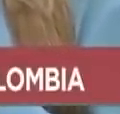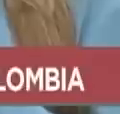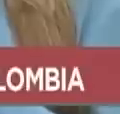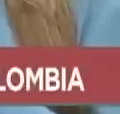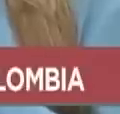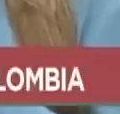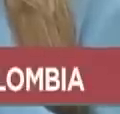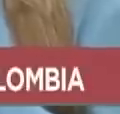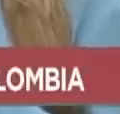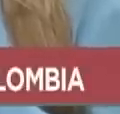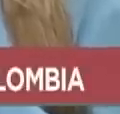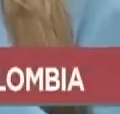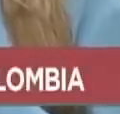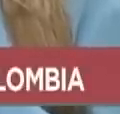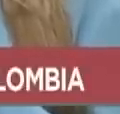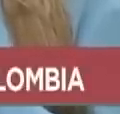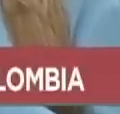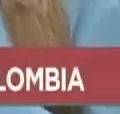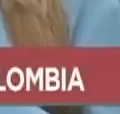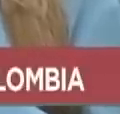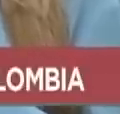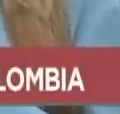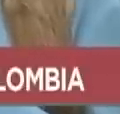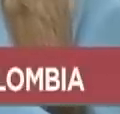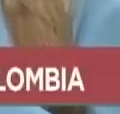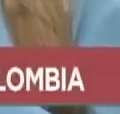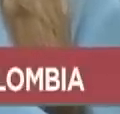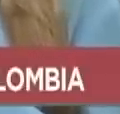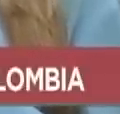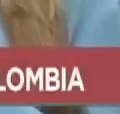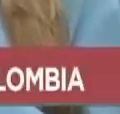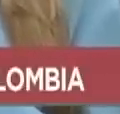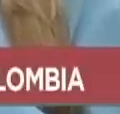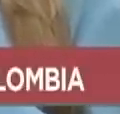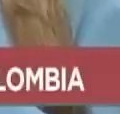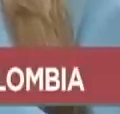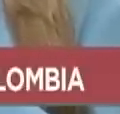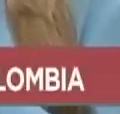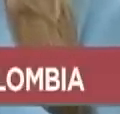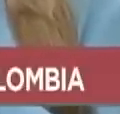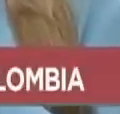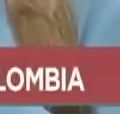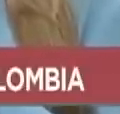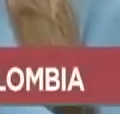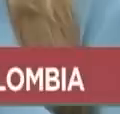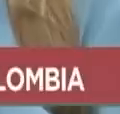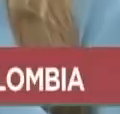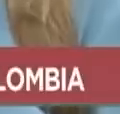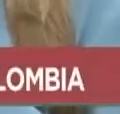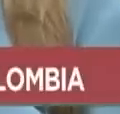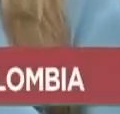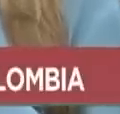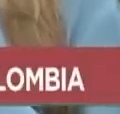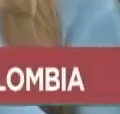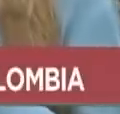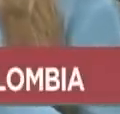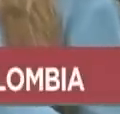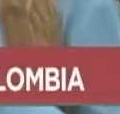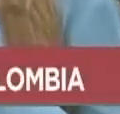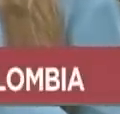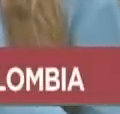estado Anzuategui, con Uria, el elemento principal requerido por esta empresa para reiniciar por todo lo alto su